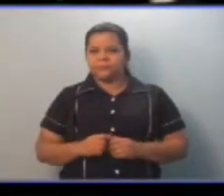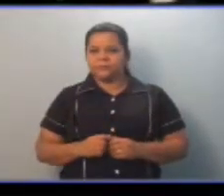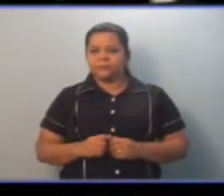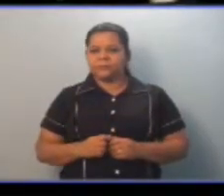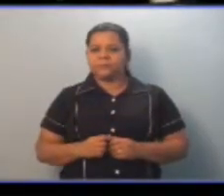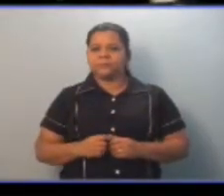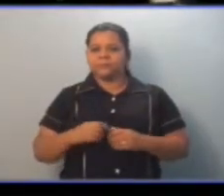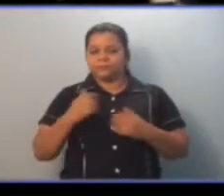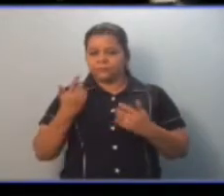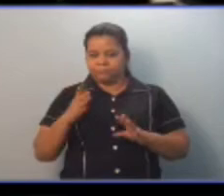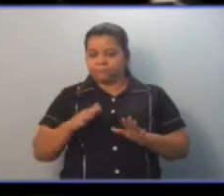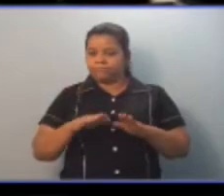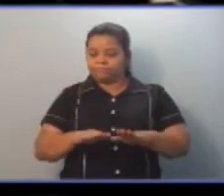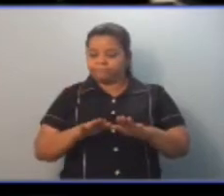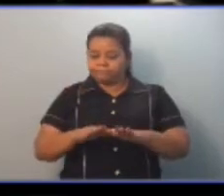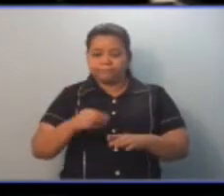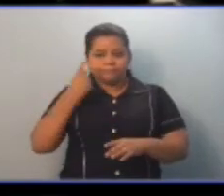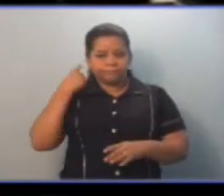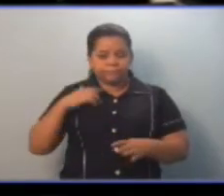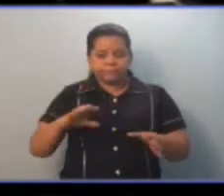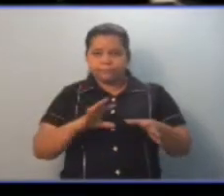Muchas gracias, coordinador.